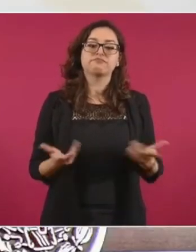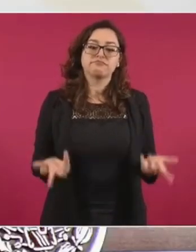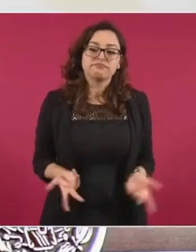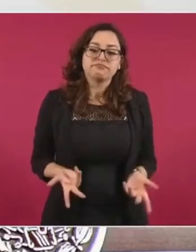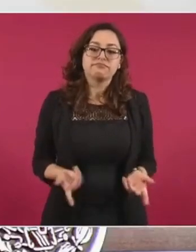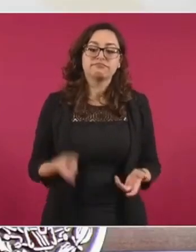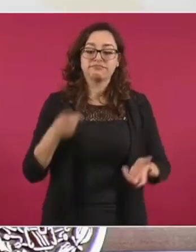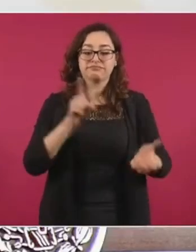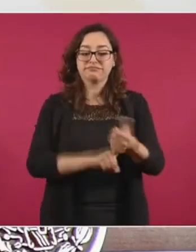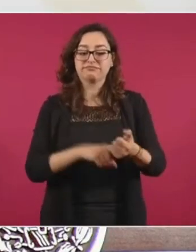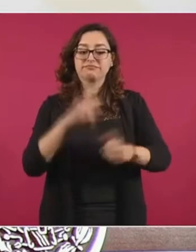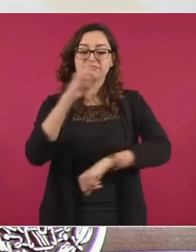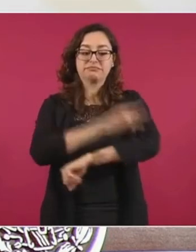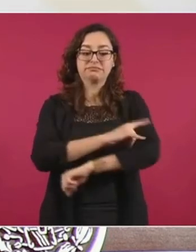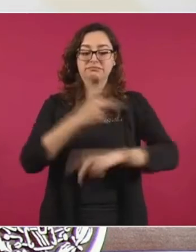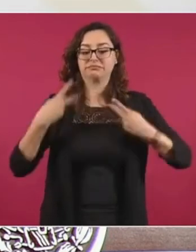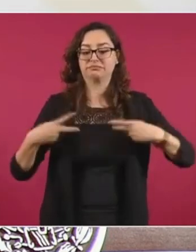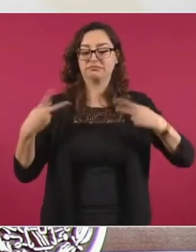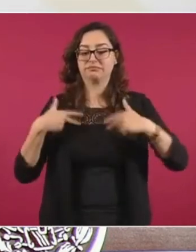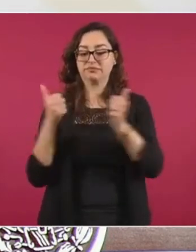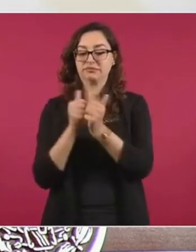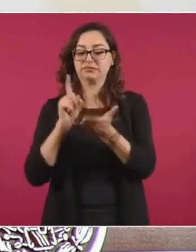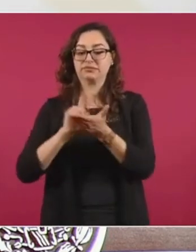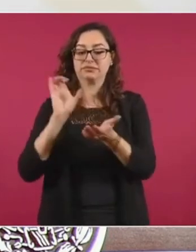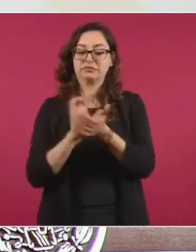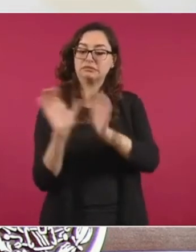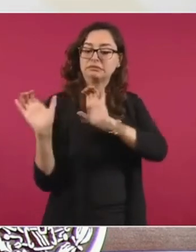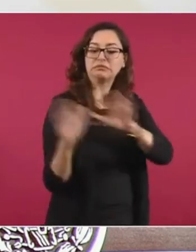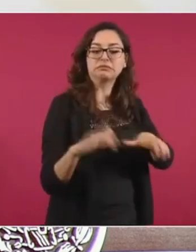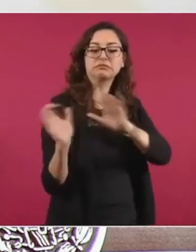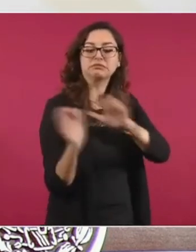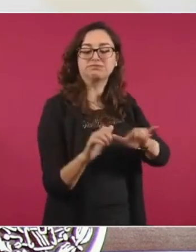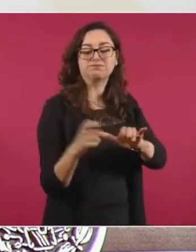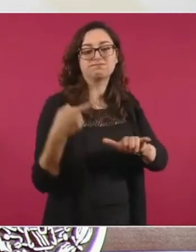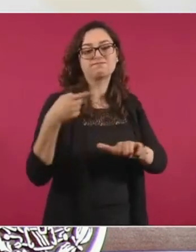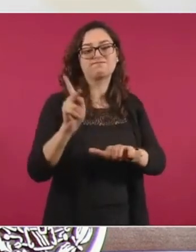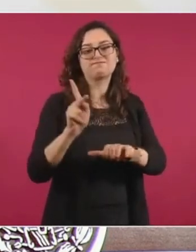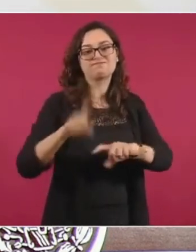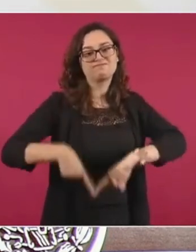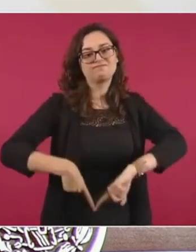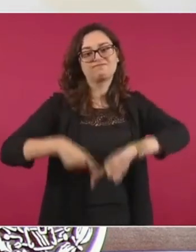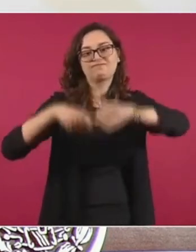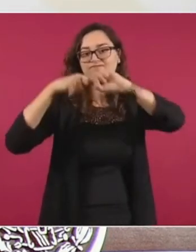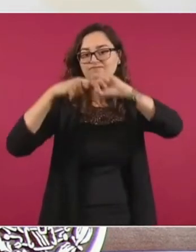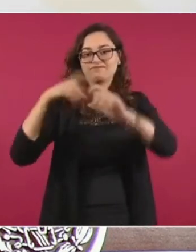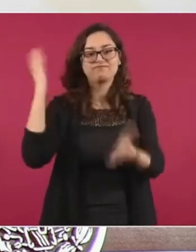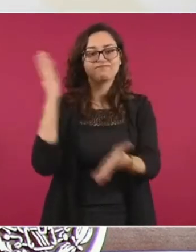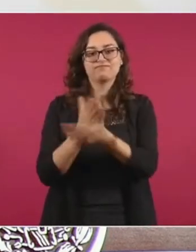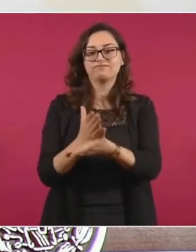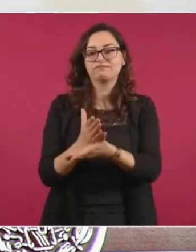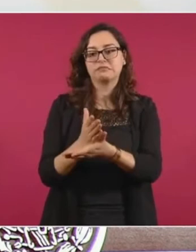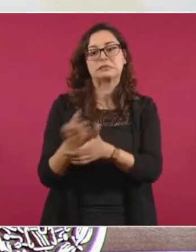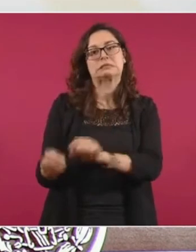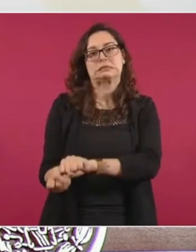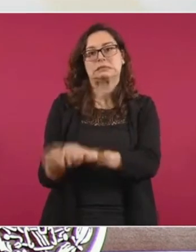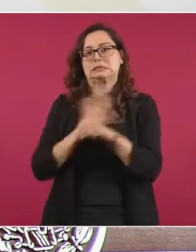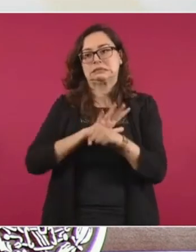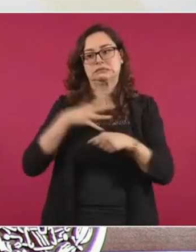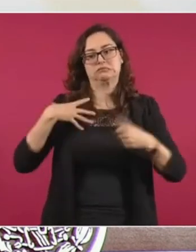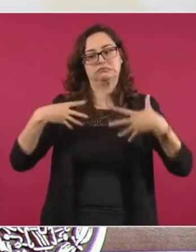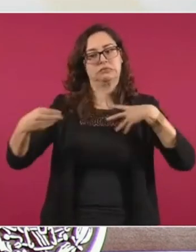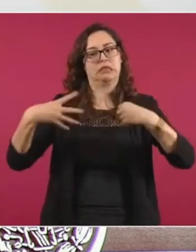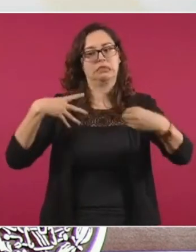con discapacidad, el cual ya en coordinación con la Secretaría del Trabajo estamos reanudando para esta